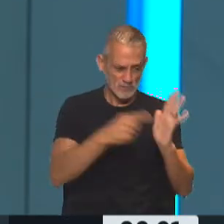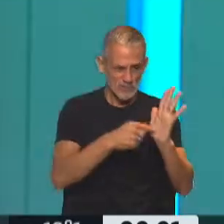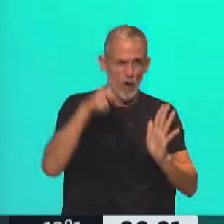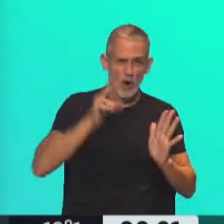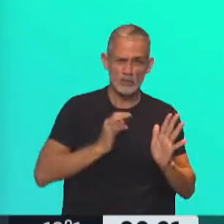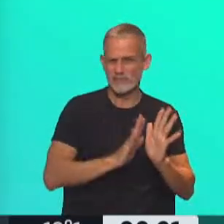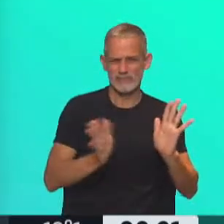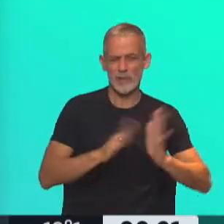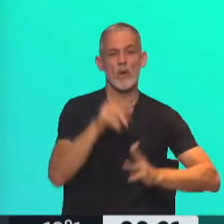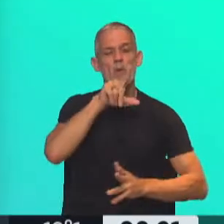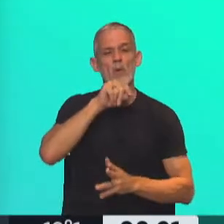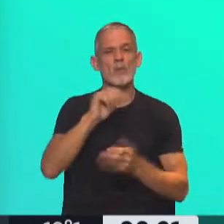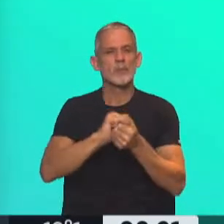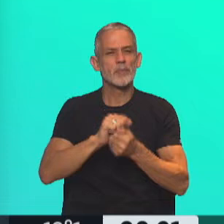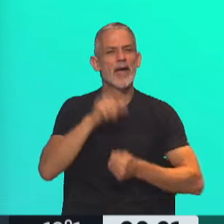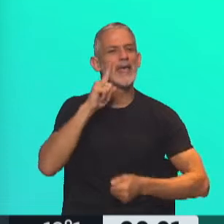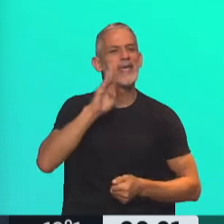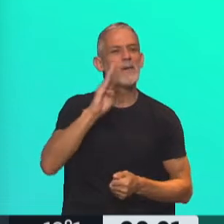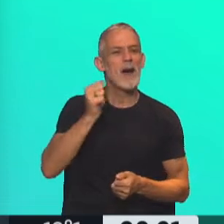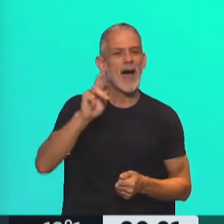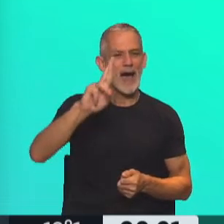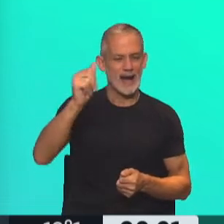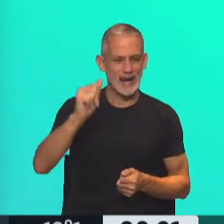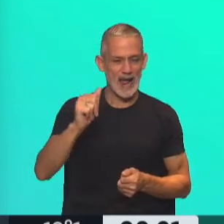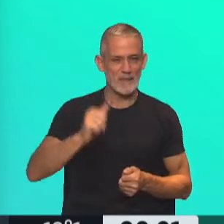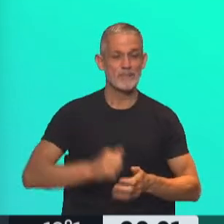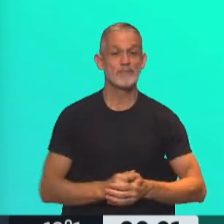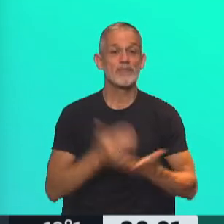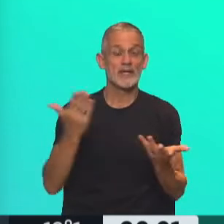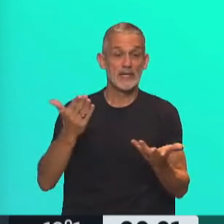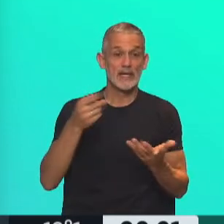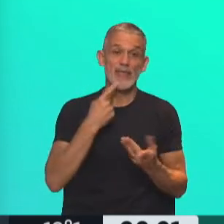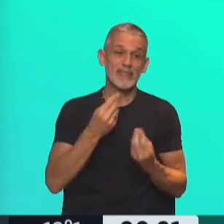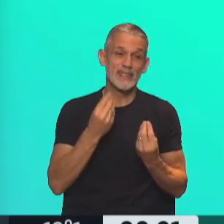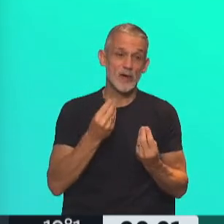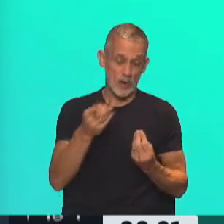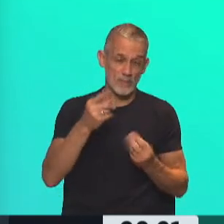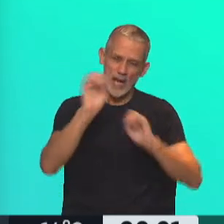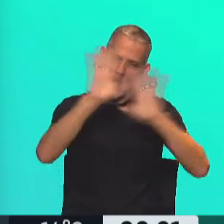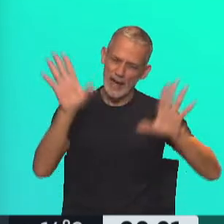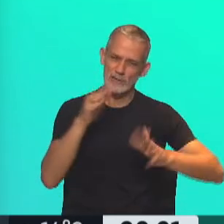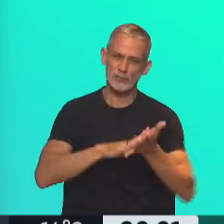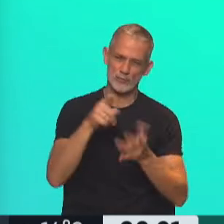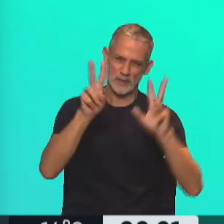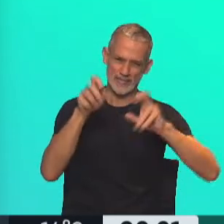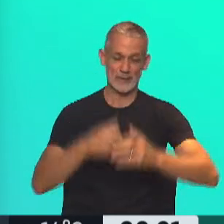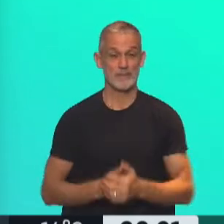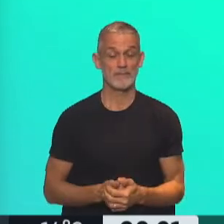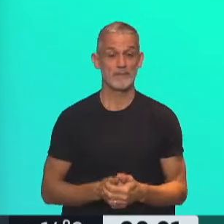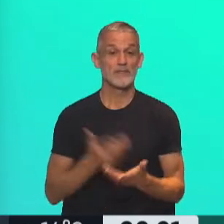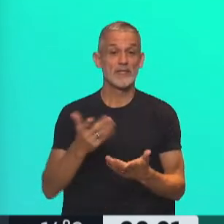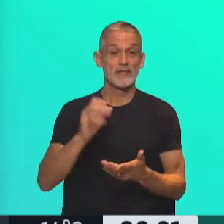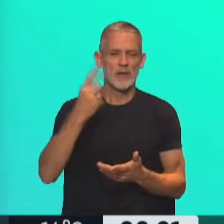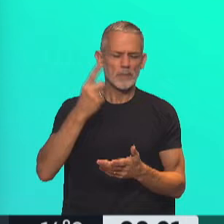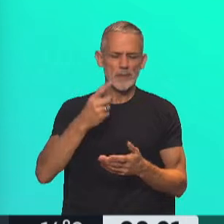vigente. Pero vamos a la publicación de Vilma Ibarra, la secretaria legal y técnica, que aclara precisamente esta situación. Bueno, en la